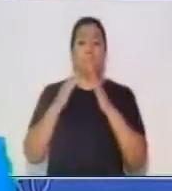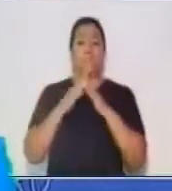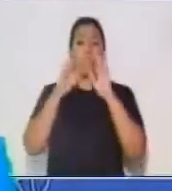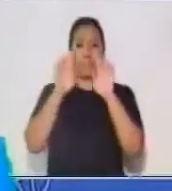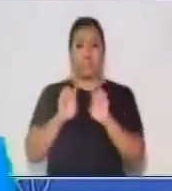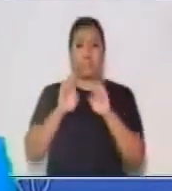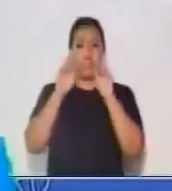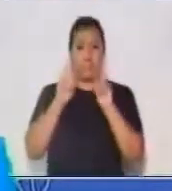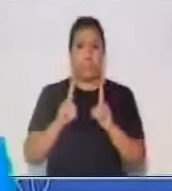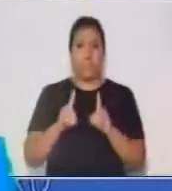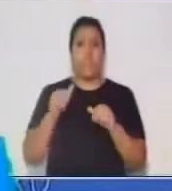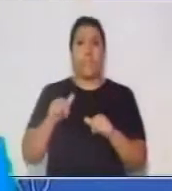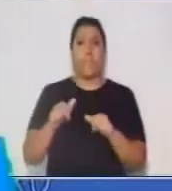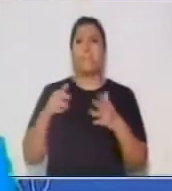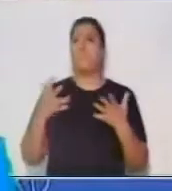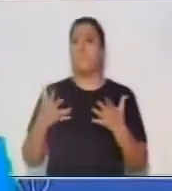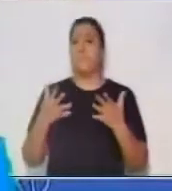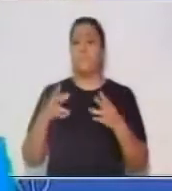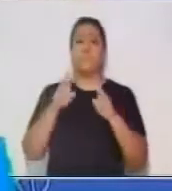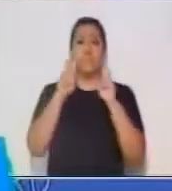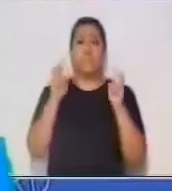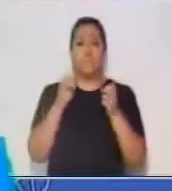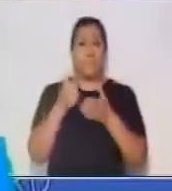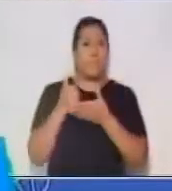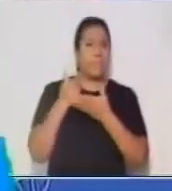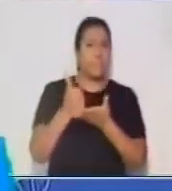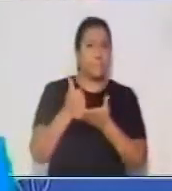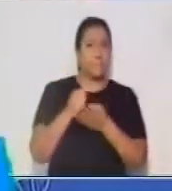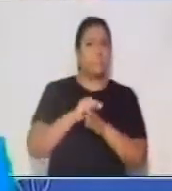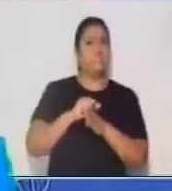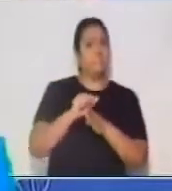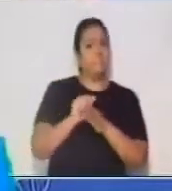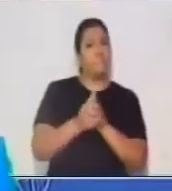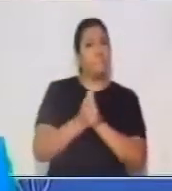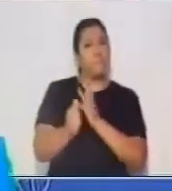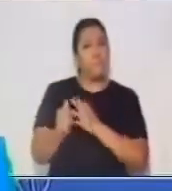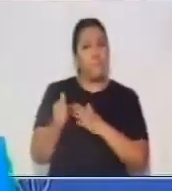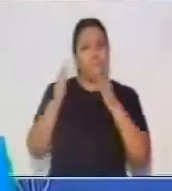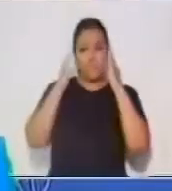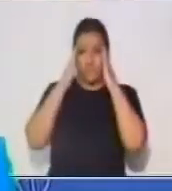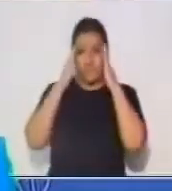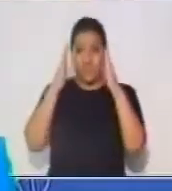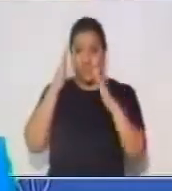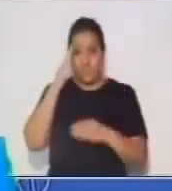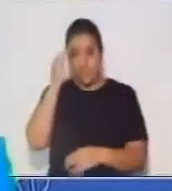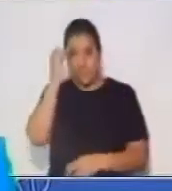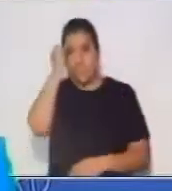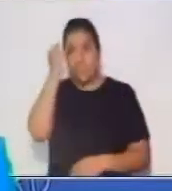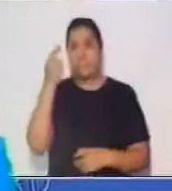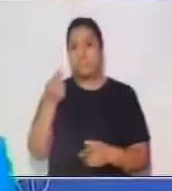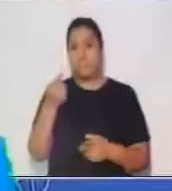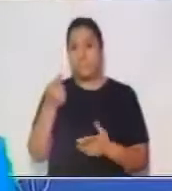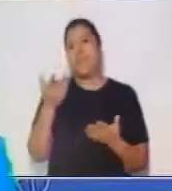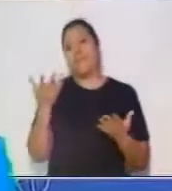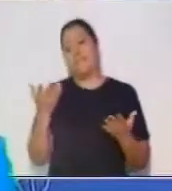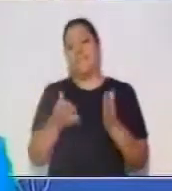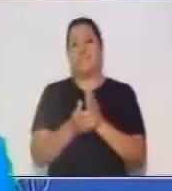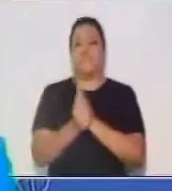huele delicioso todo el día. Rexona no, nunca, jamás, en ninguna ocasión te abandona. Con Suavitel